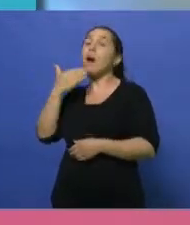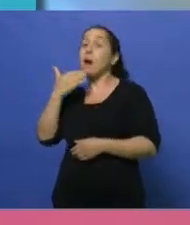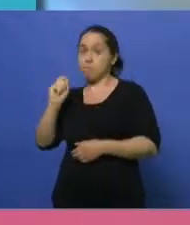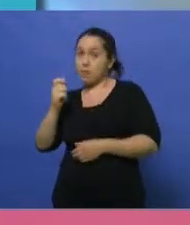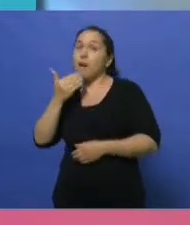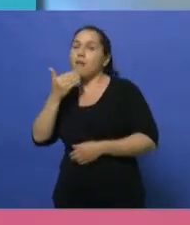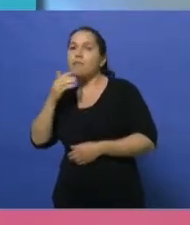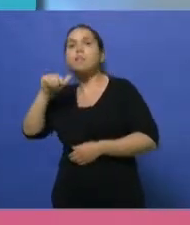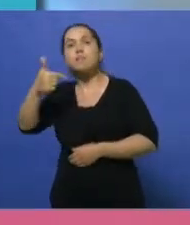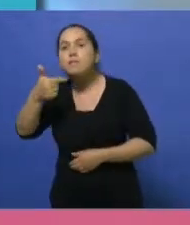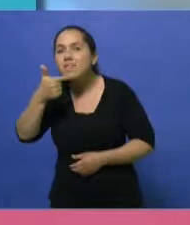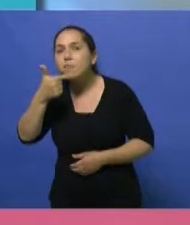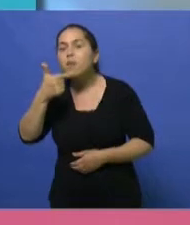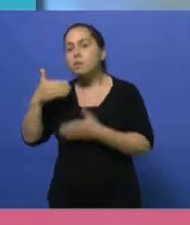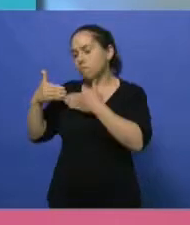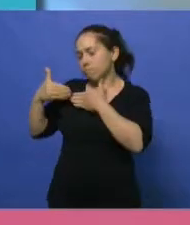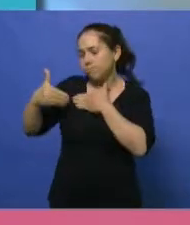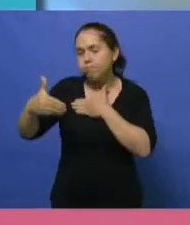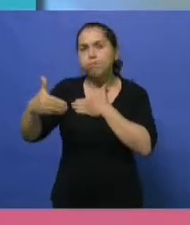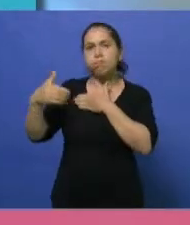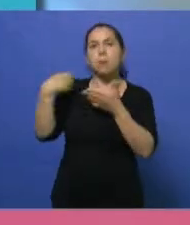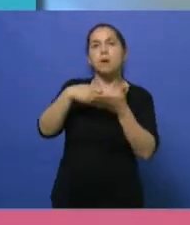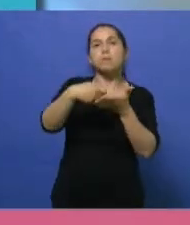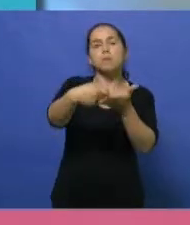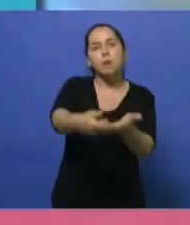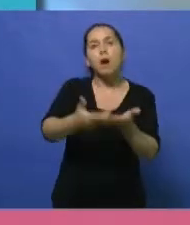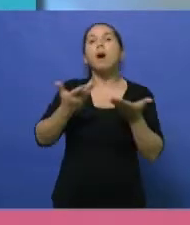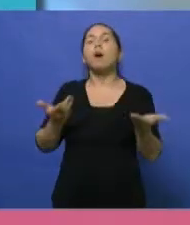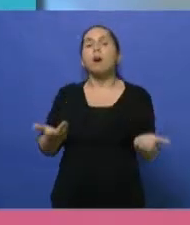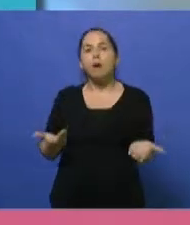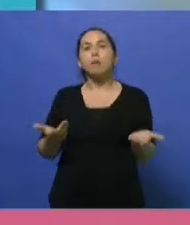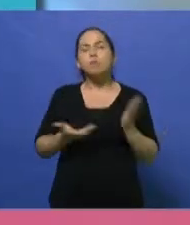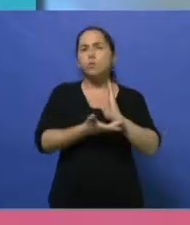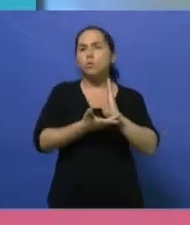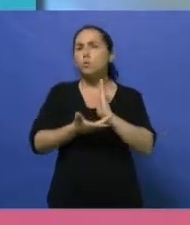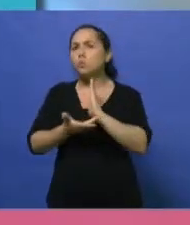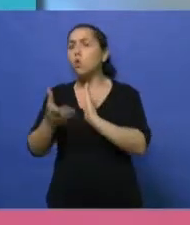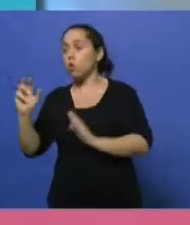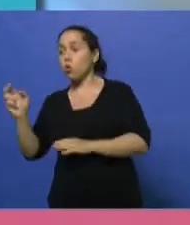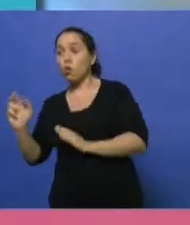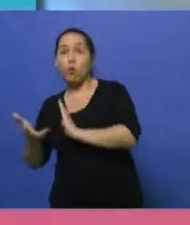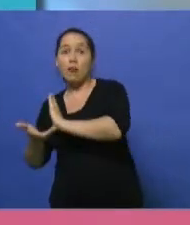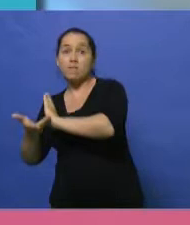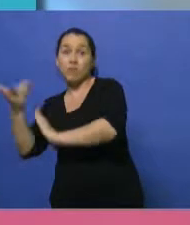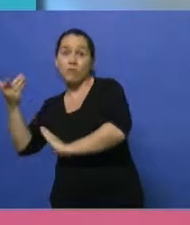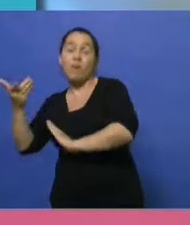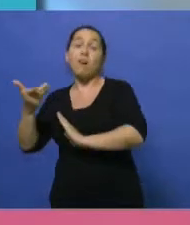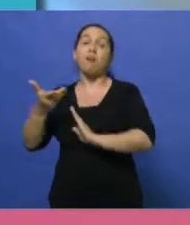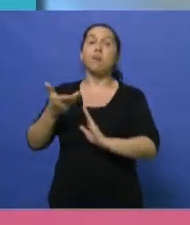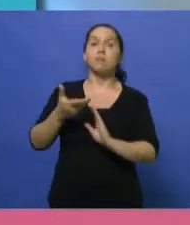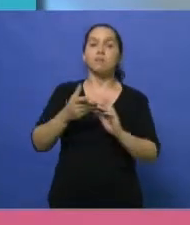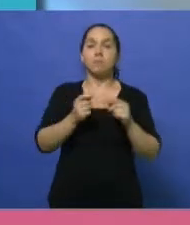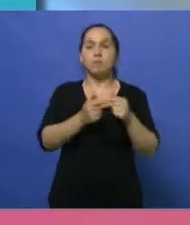ver, lo que están diciendo es que el impacto de la suba del dólar que generó la devaluación, de